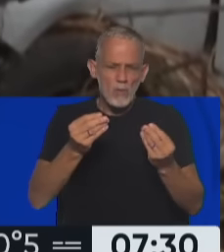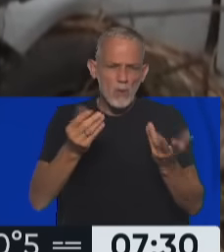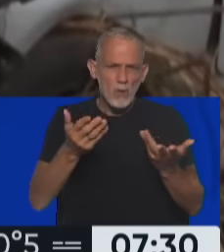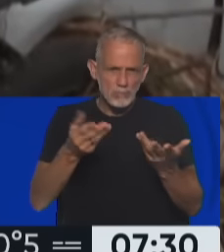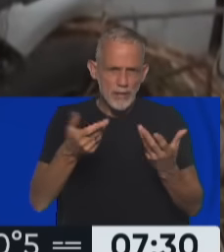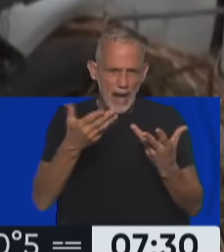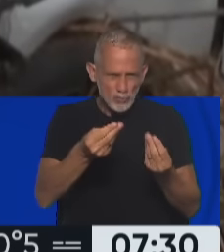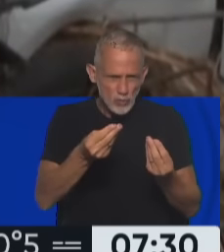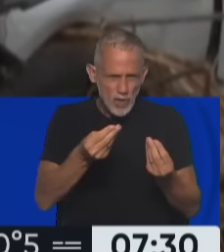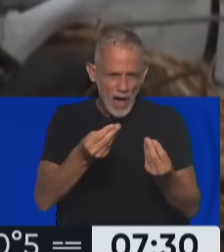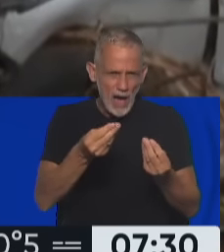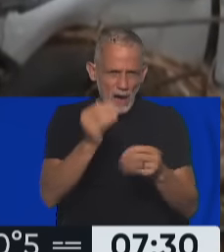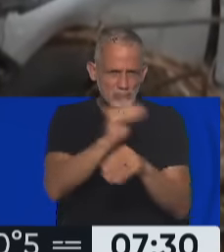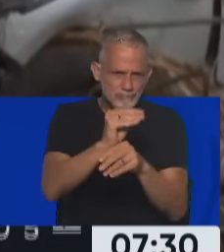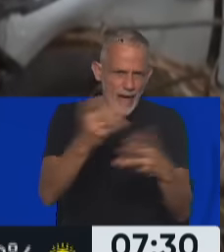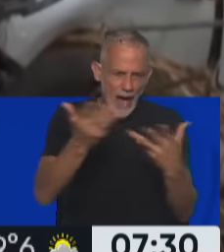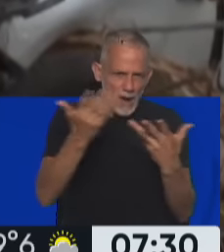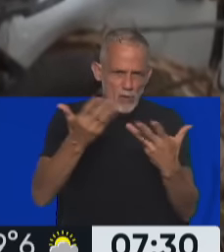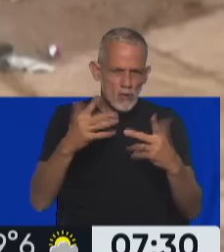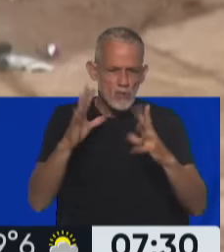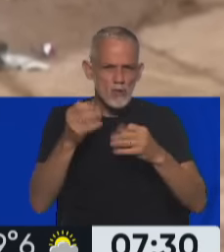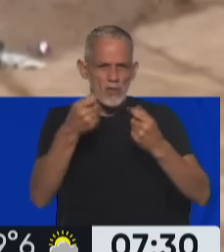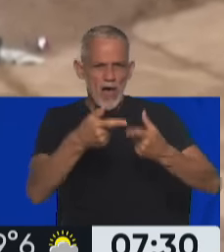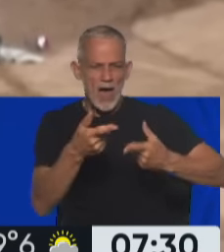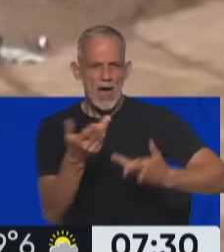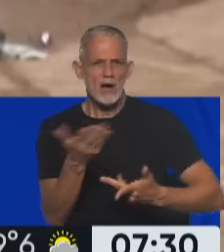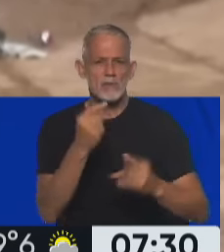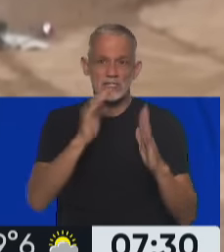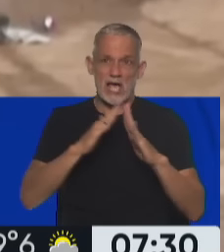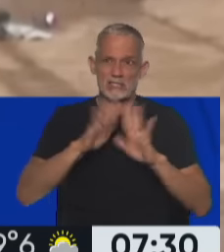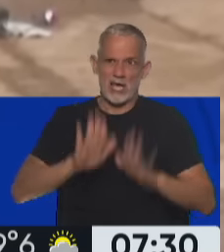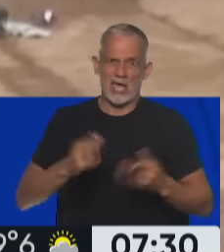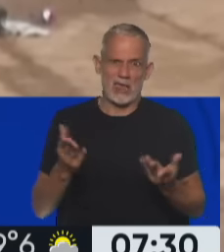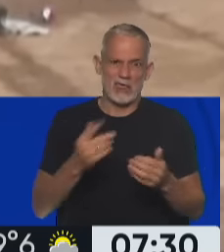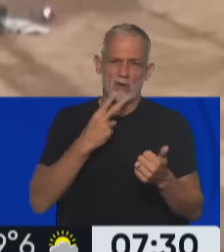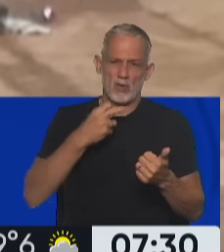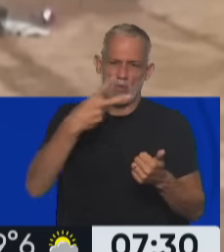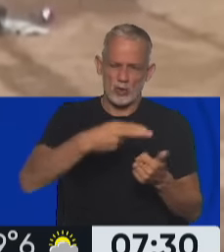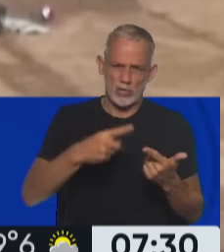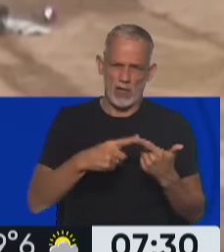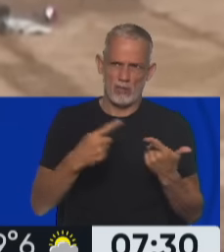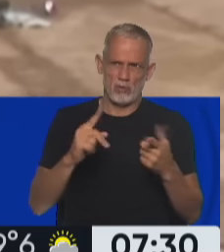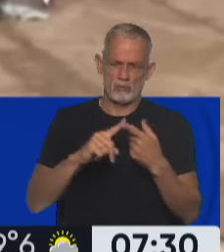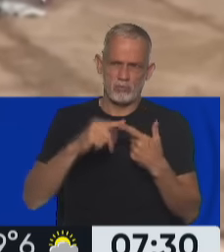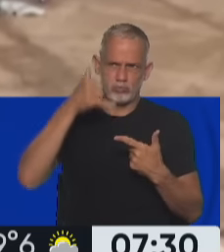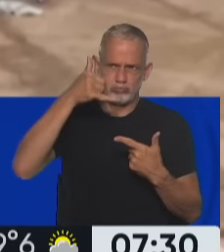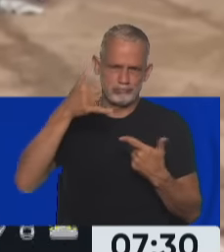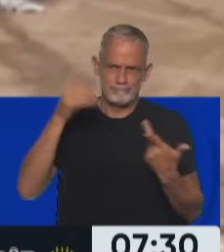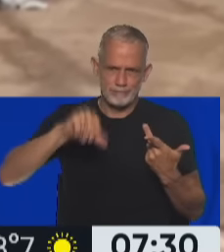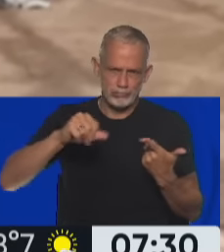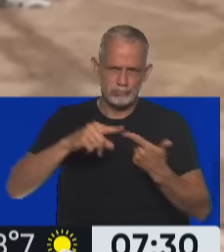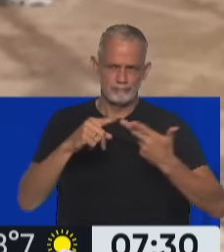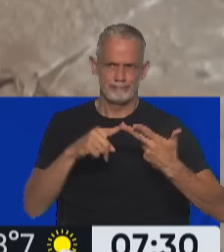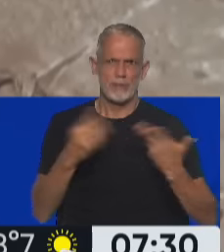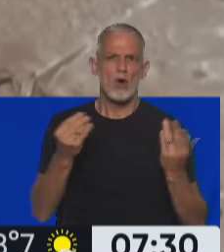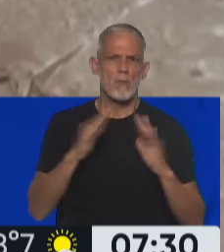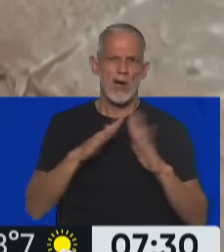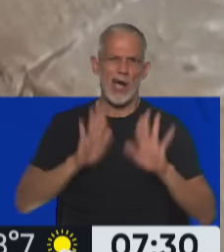este momento ayudando con víveres? Si no puede salir de su casa, si no tiene electricidad, si no se puede comunicar con